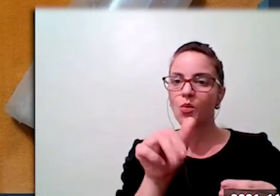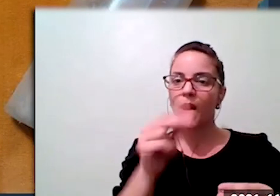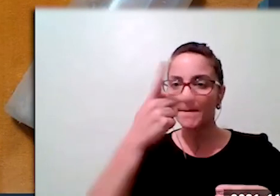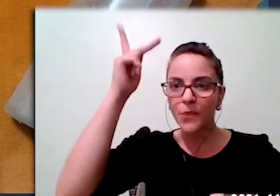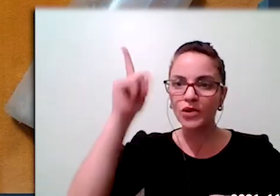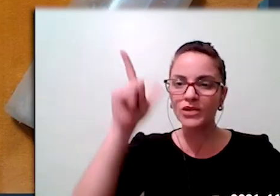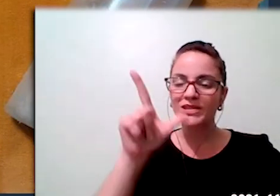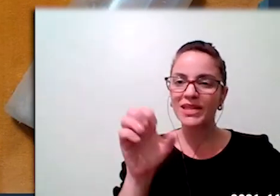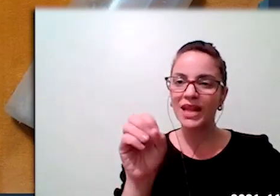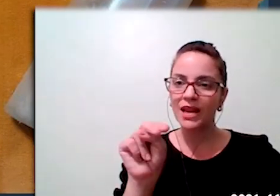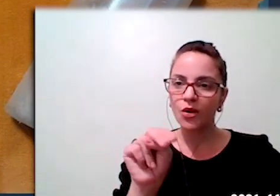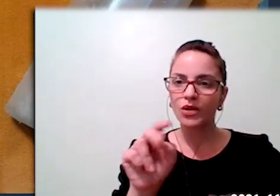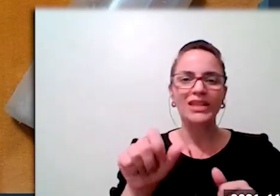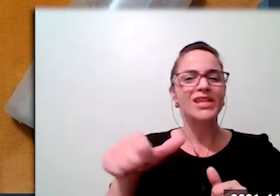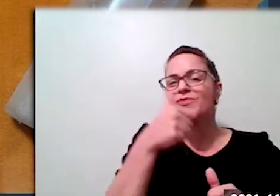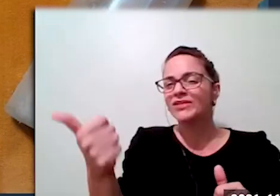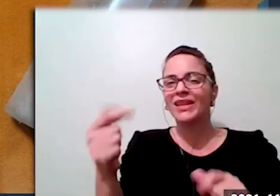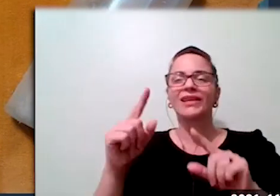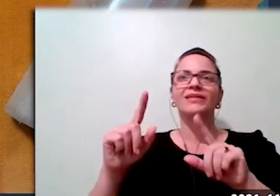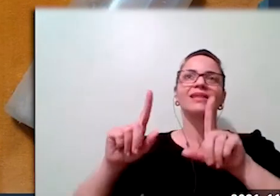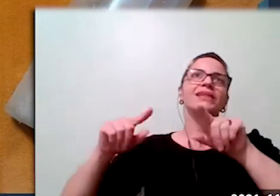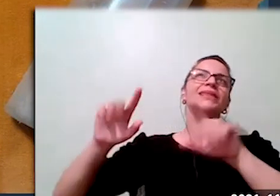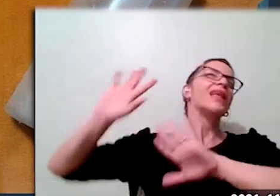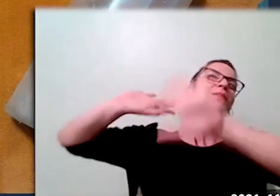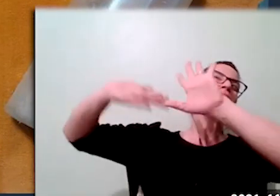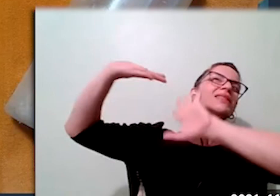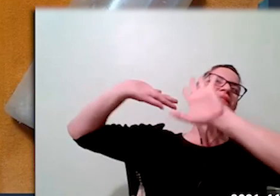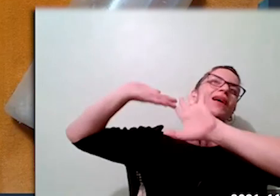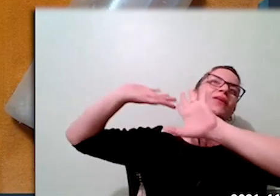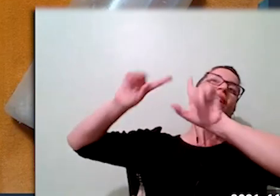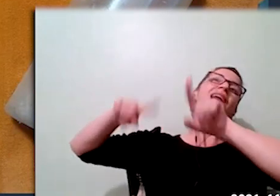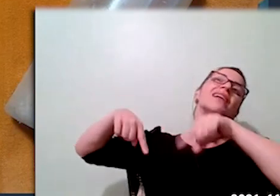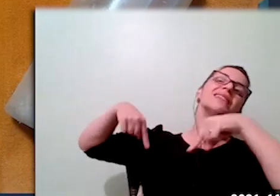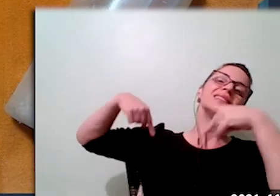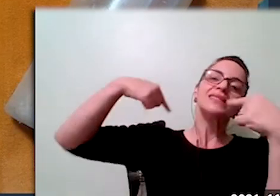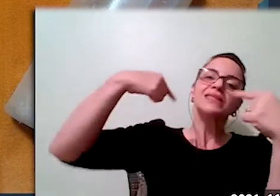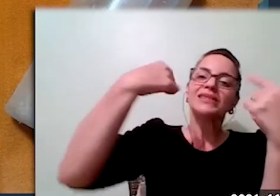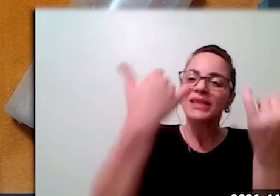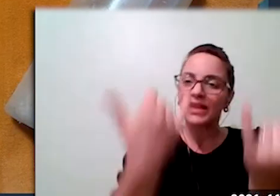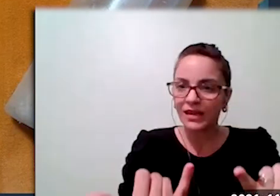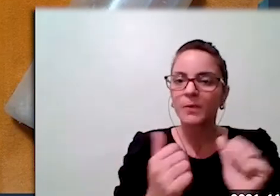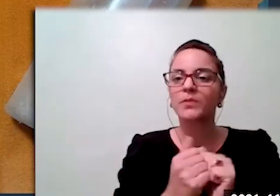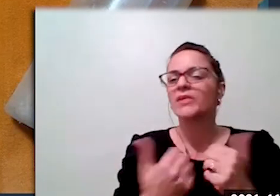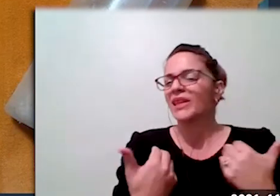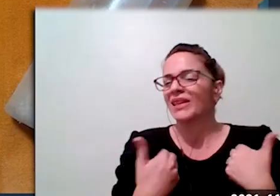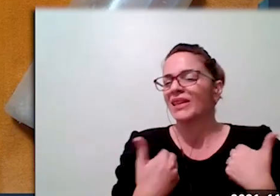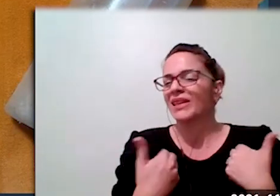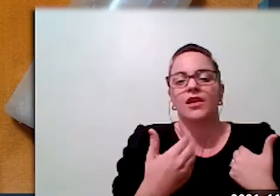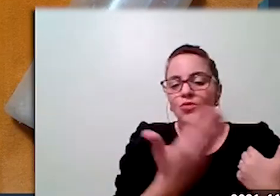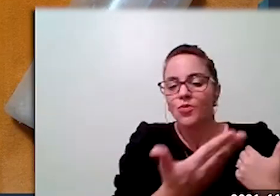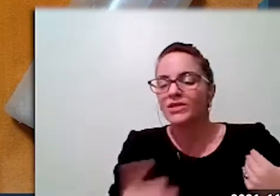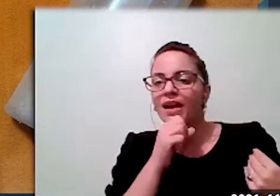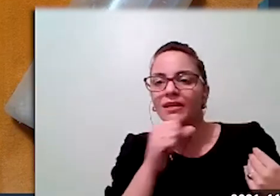Jano entre pasados y futuros, entre losas viejas y listas